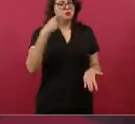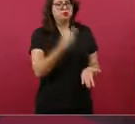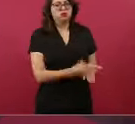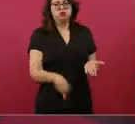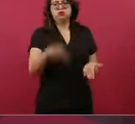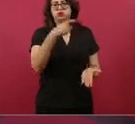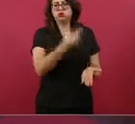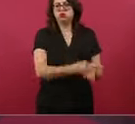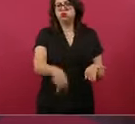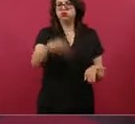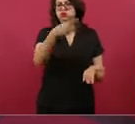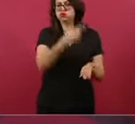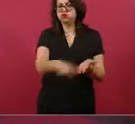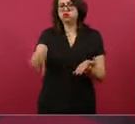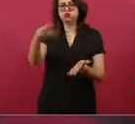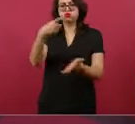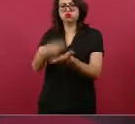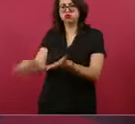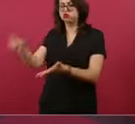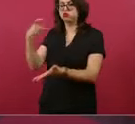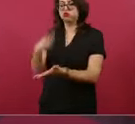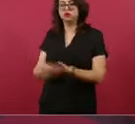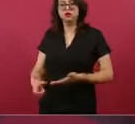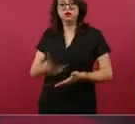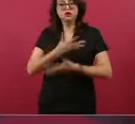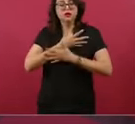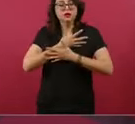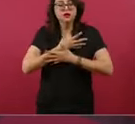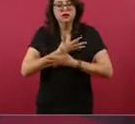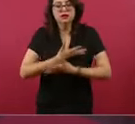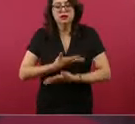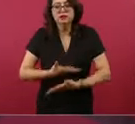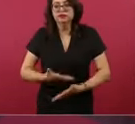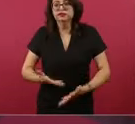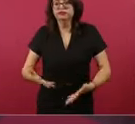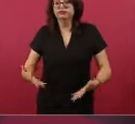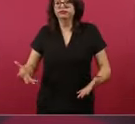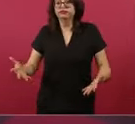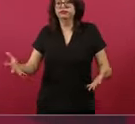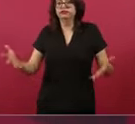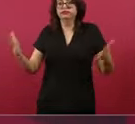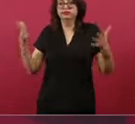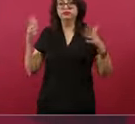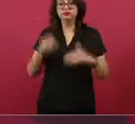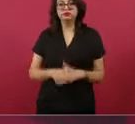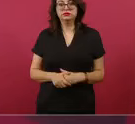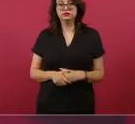miles de hectáreas ejidales. Entonces, ¿cómo le hacemos ahí?